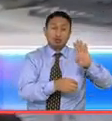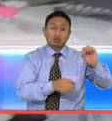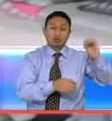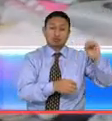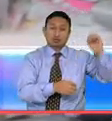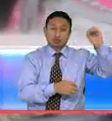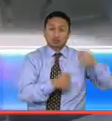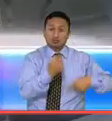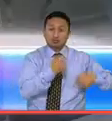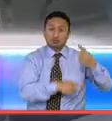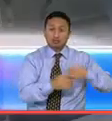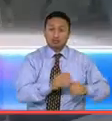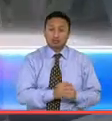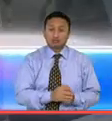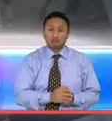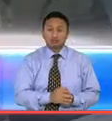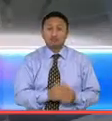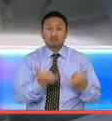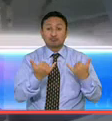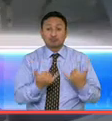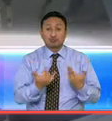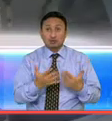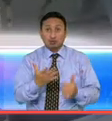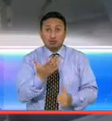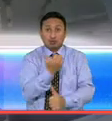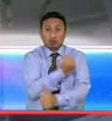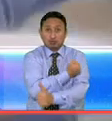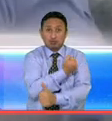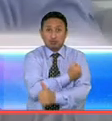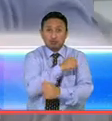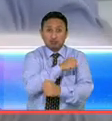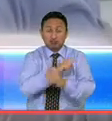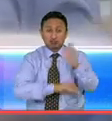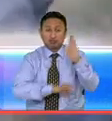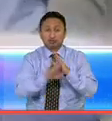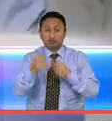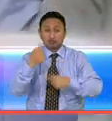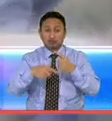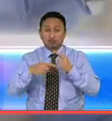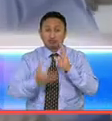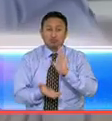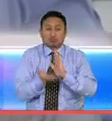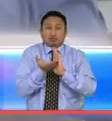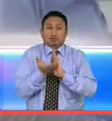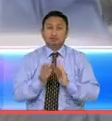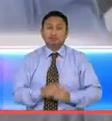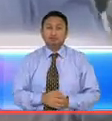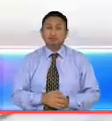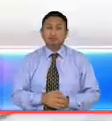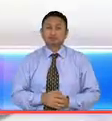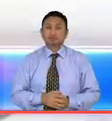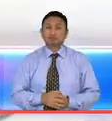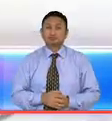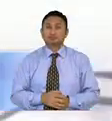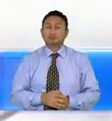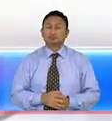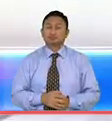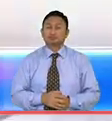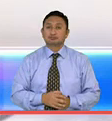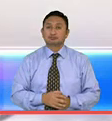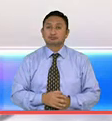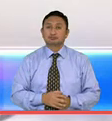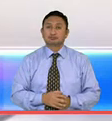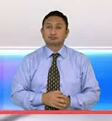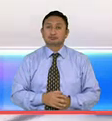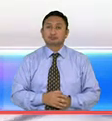de las ventas. Confían que con la vacunación puedan despegar y tener cifras positivas para este año.